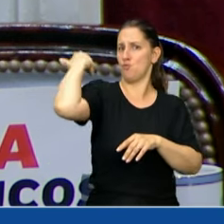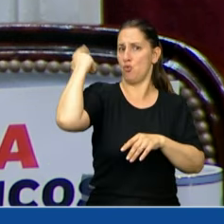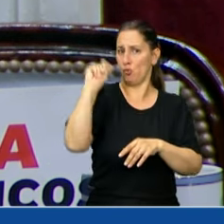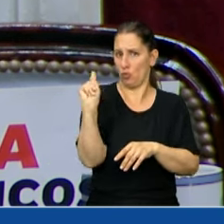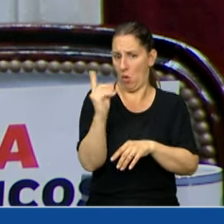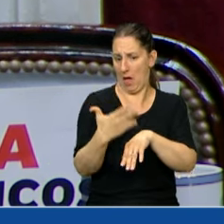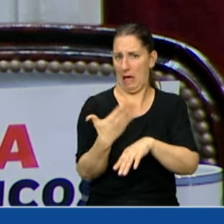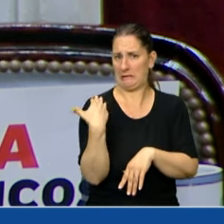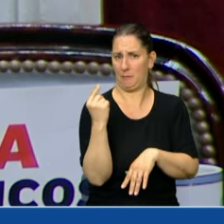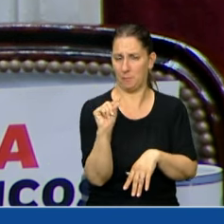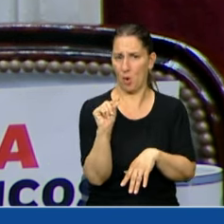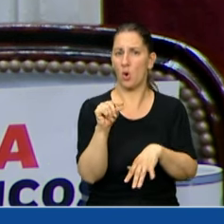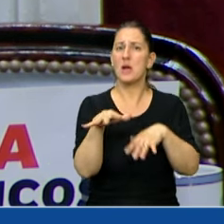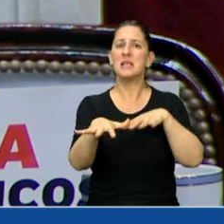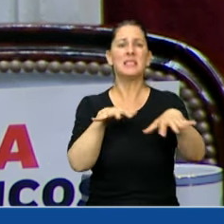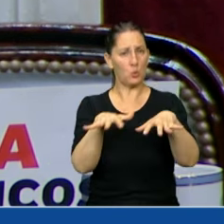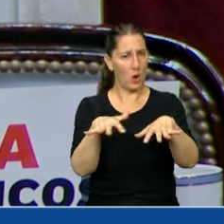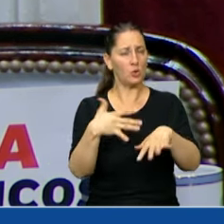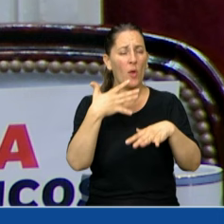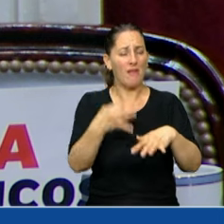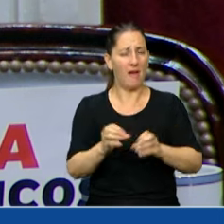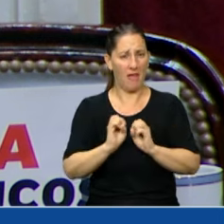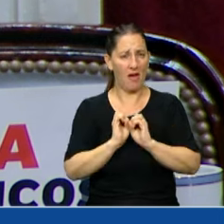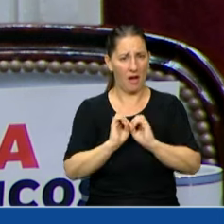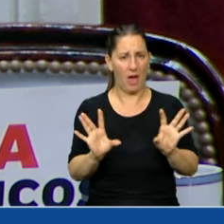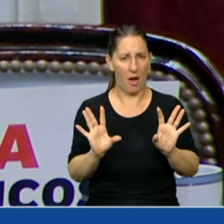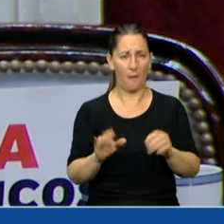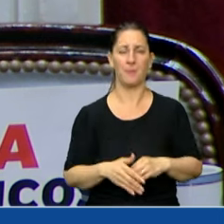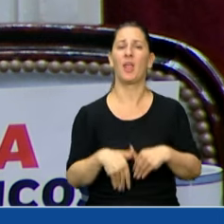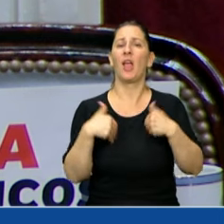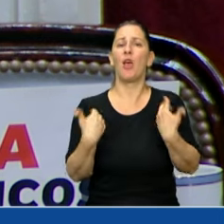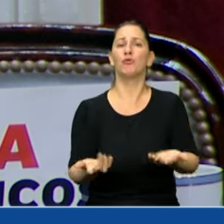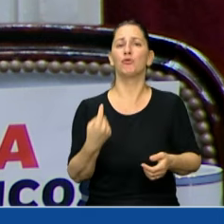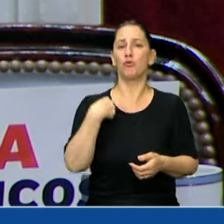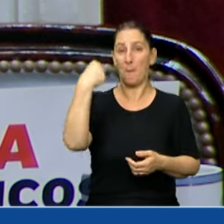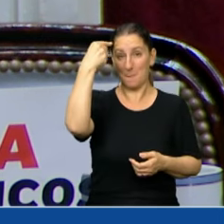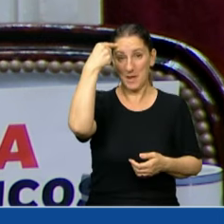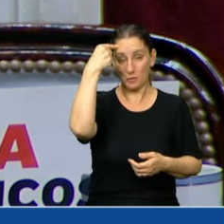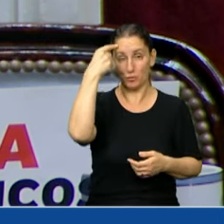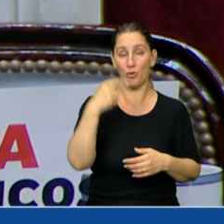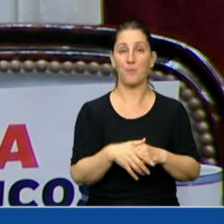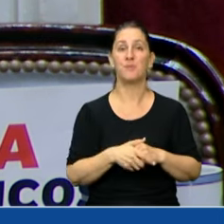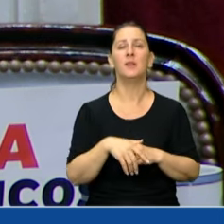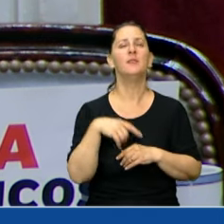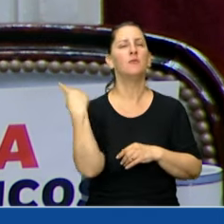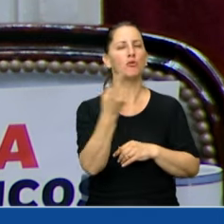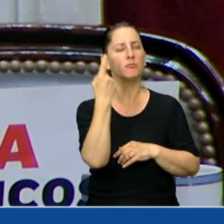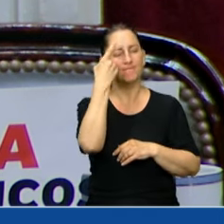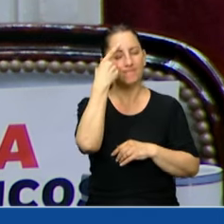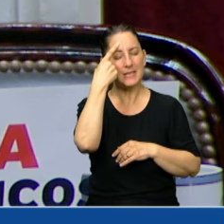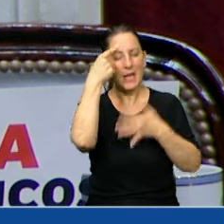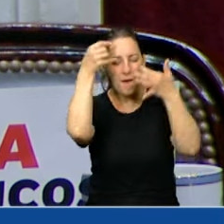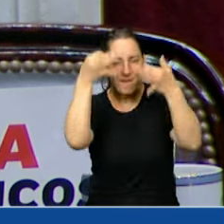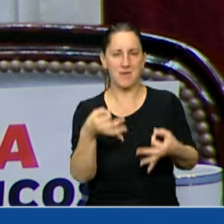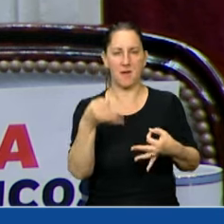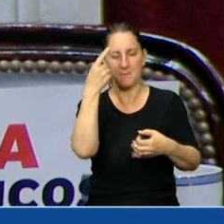y y la situación es realmente muy seria por lo tanto creo que tenemos que tener claro que la